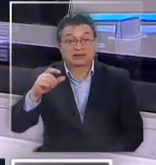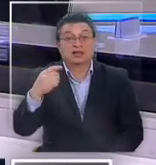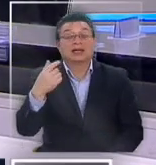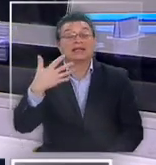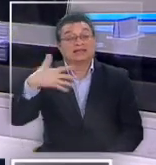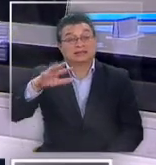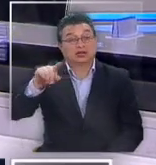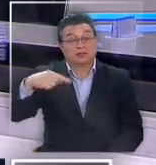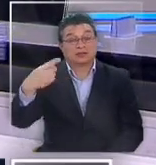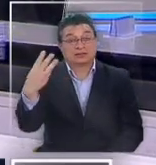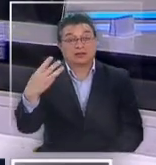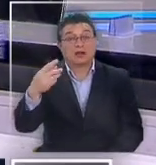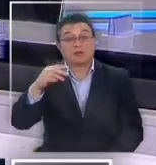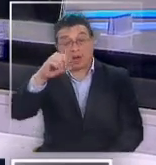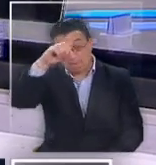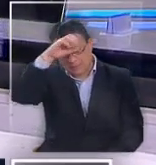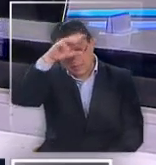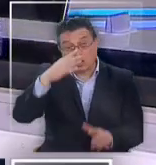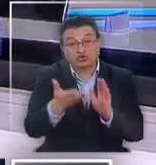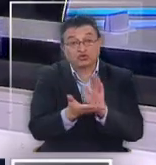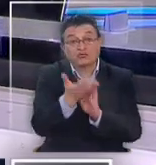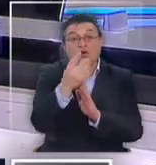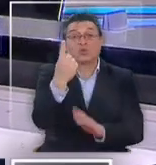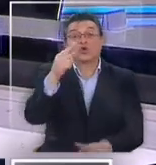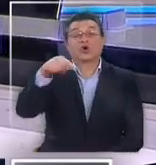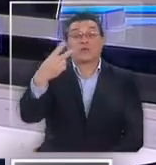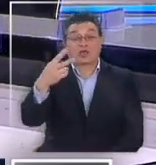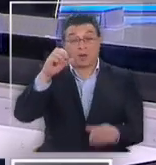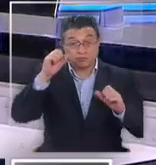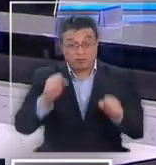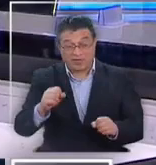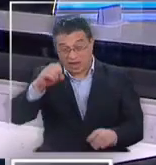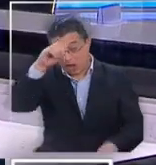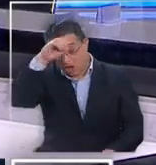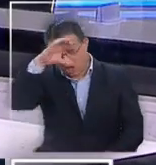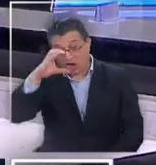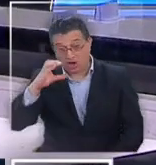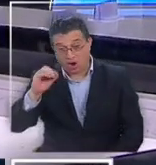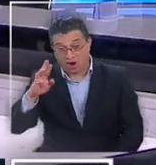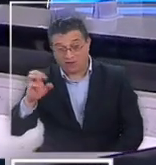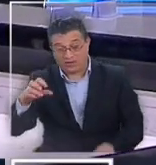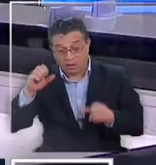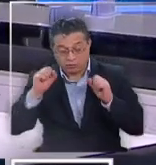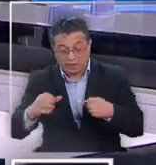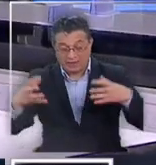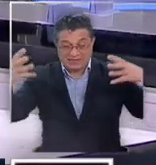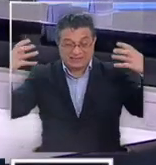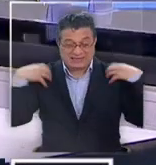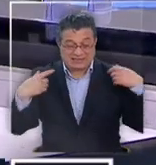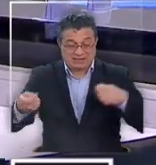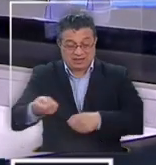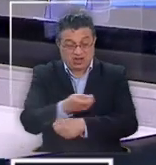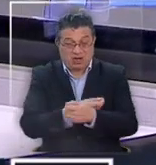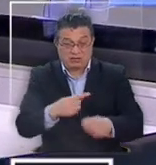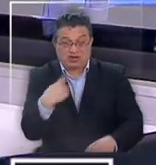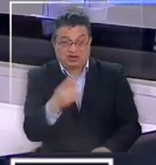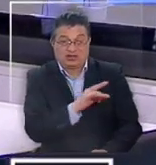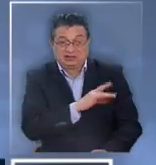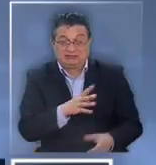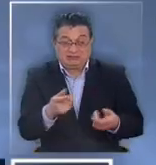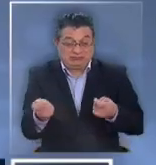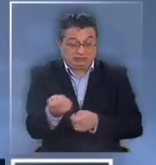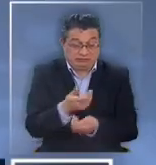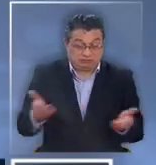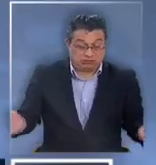hacen dinero subió 12 claro brugal del cabal la minería del cobre sobre todo es tirar del carro de una economía que está bastante mal bueno